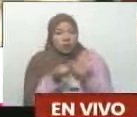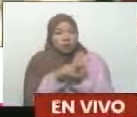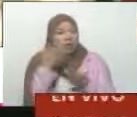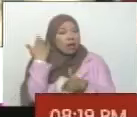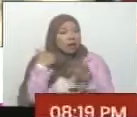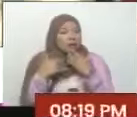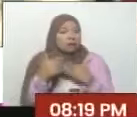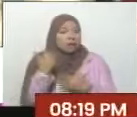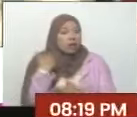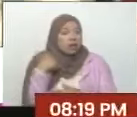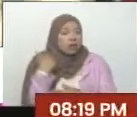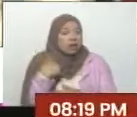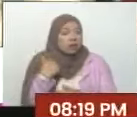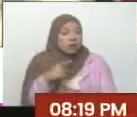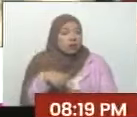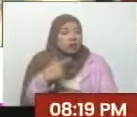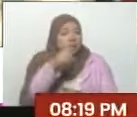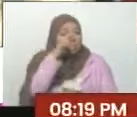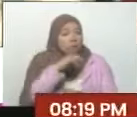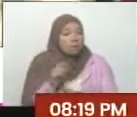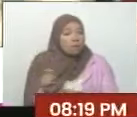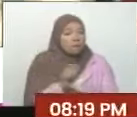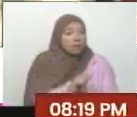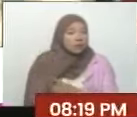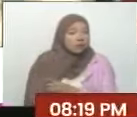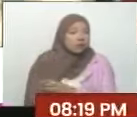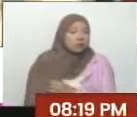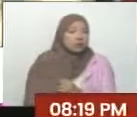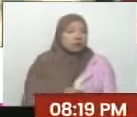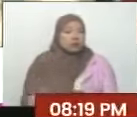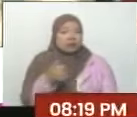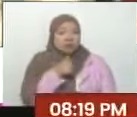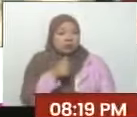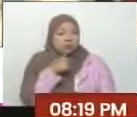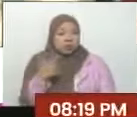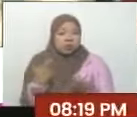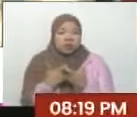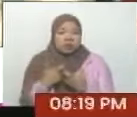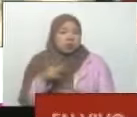suceda en Argentina en los próximos meses, pero ese pueblo no se va a calar a Milei, de la seguridad.